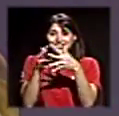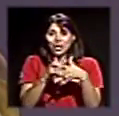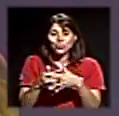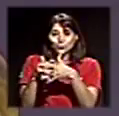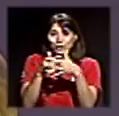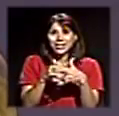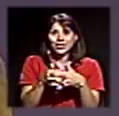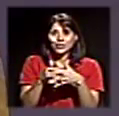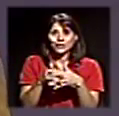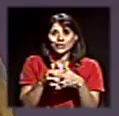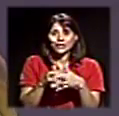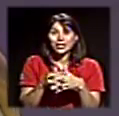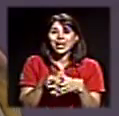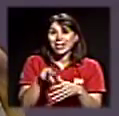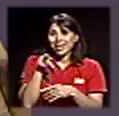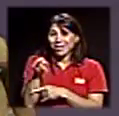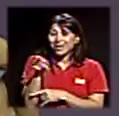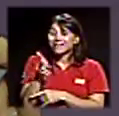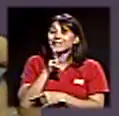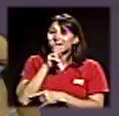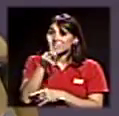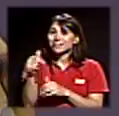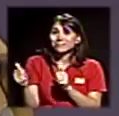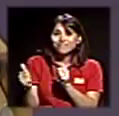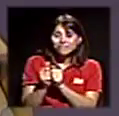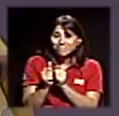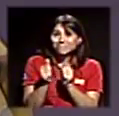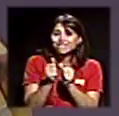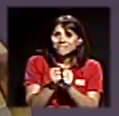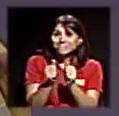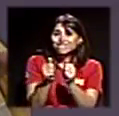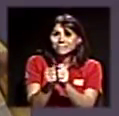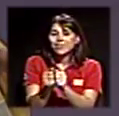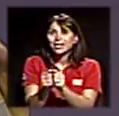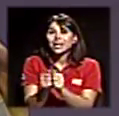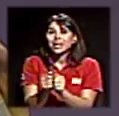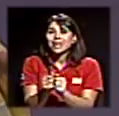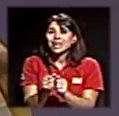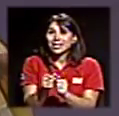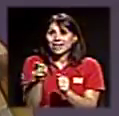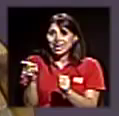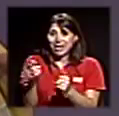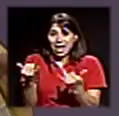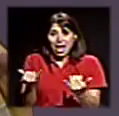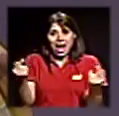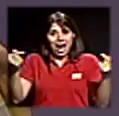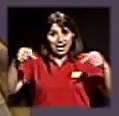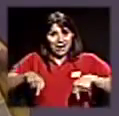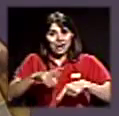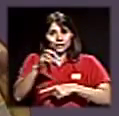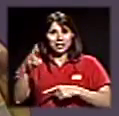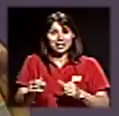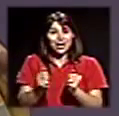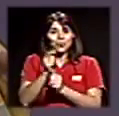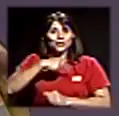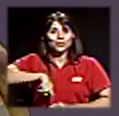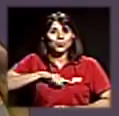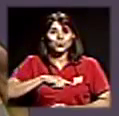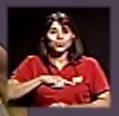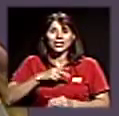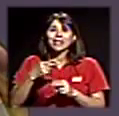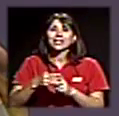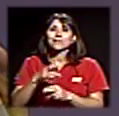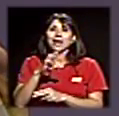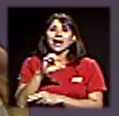Clay, que nos ha acompañado y que está acá en Costa Rica con nosotros ahora, Clay